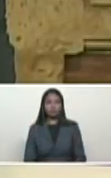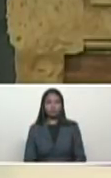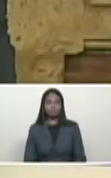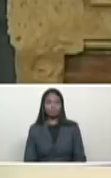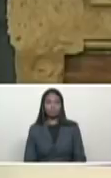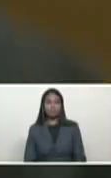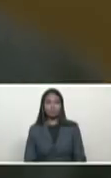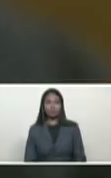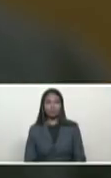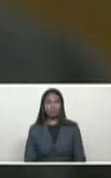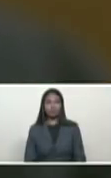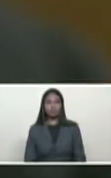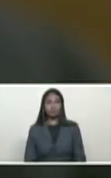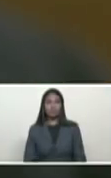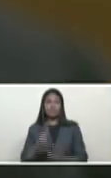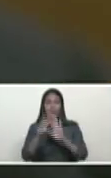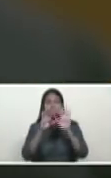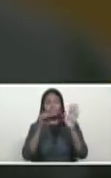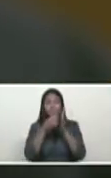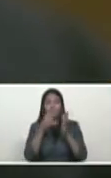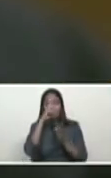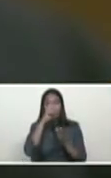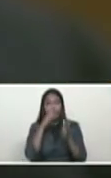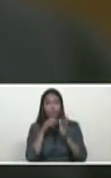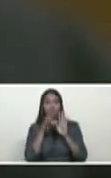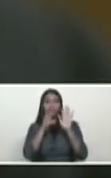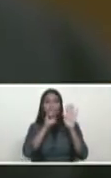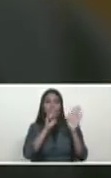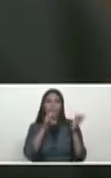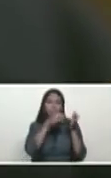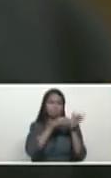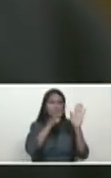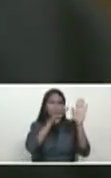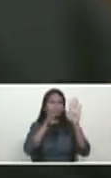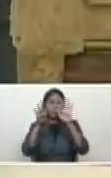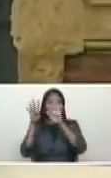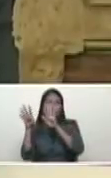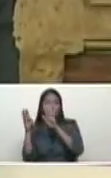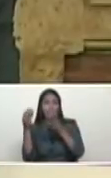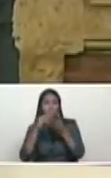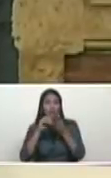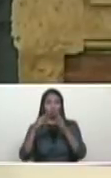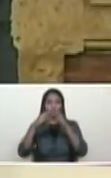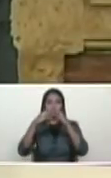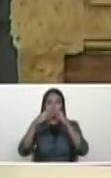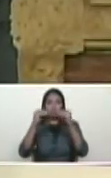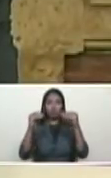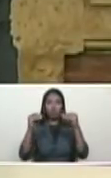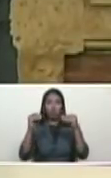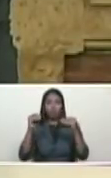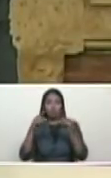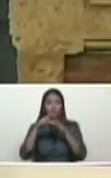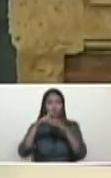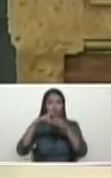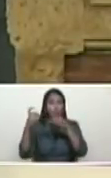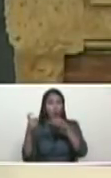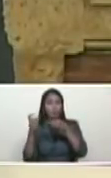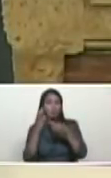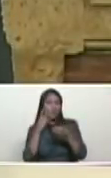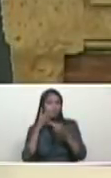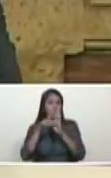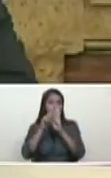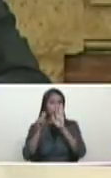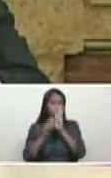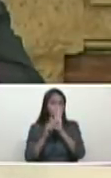1999 y dentro de la constitución de 1999 todo fuera de la constitución o